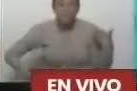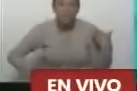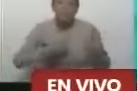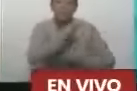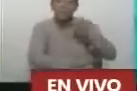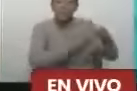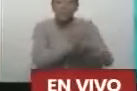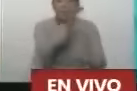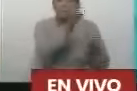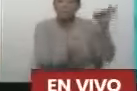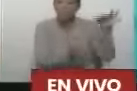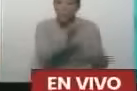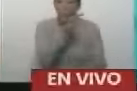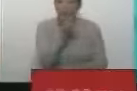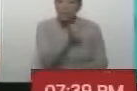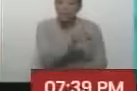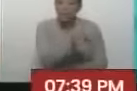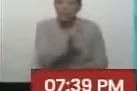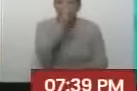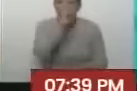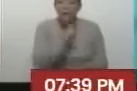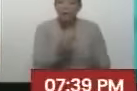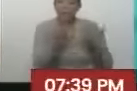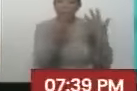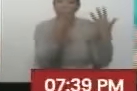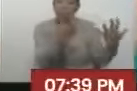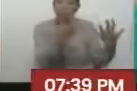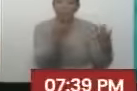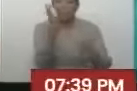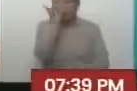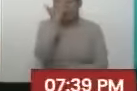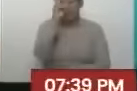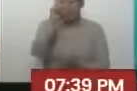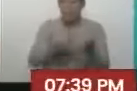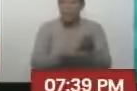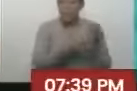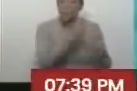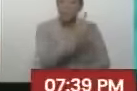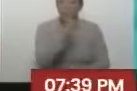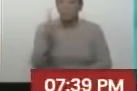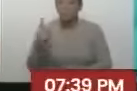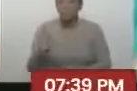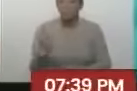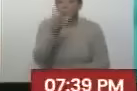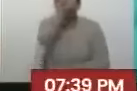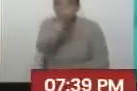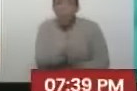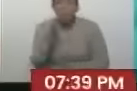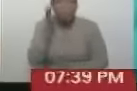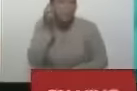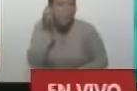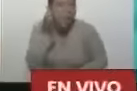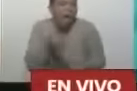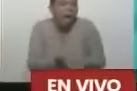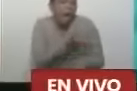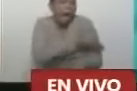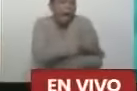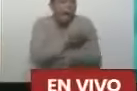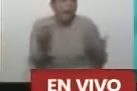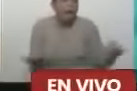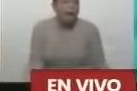Corte Internacional de Justicia desde el 8 de febrero de 2021 pero esa señora Cuál eran los cargos Cuál era la